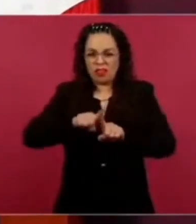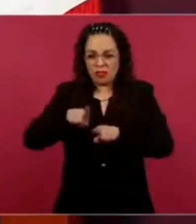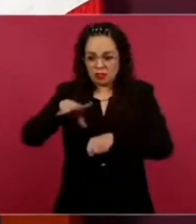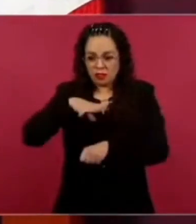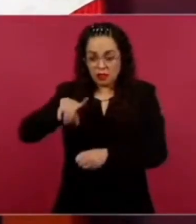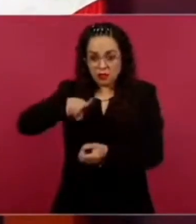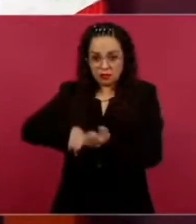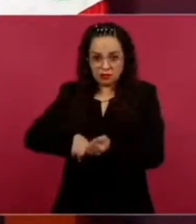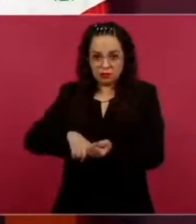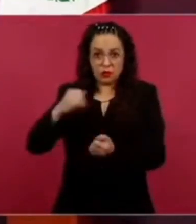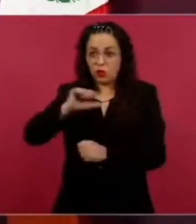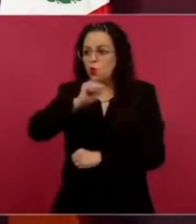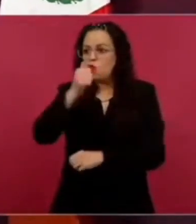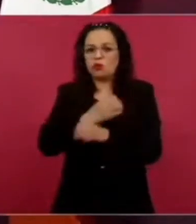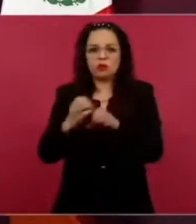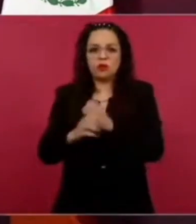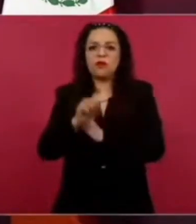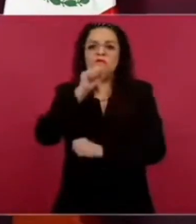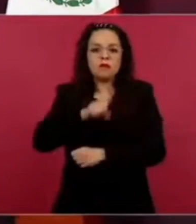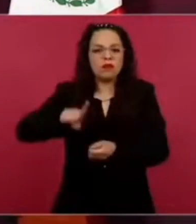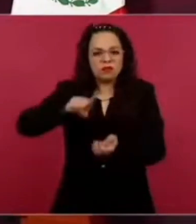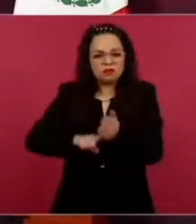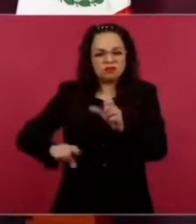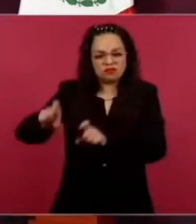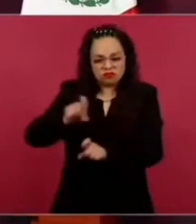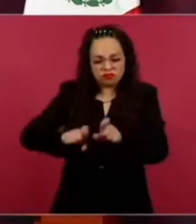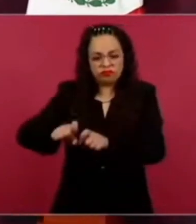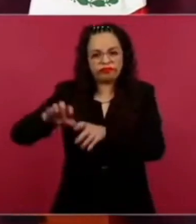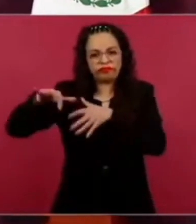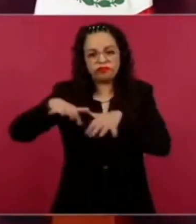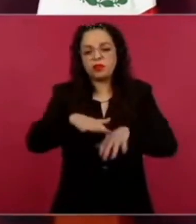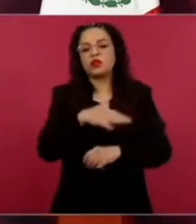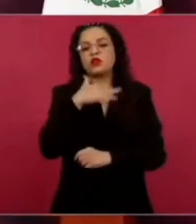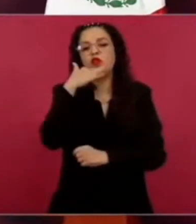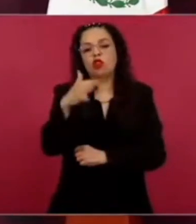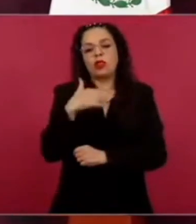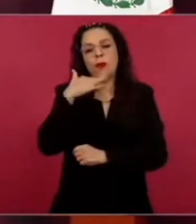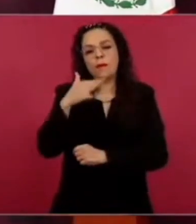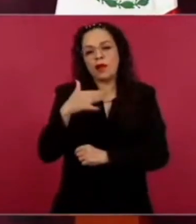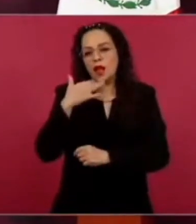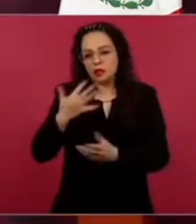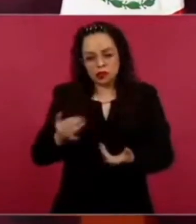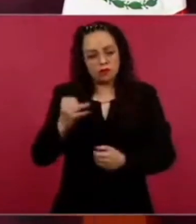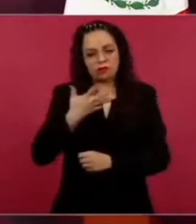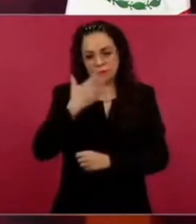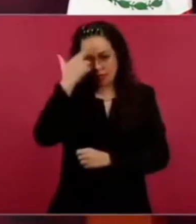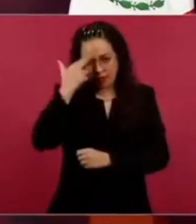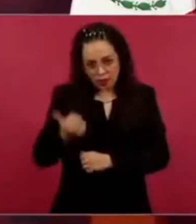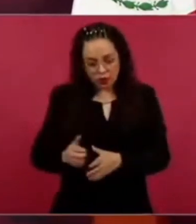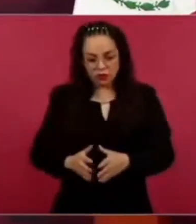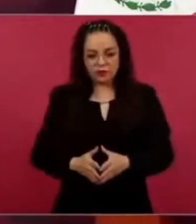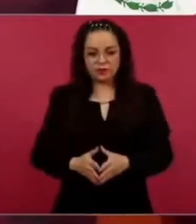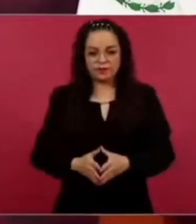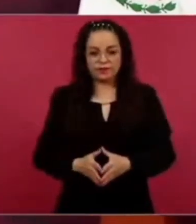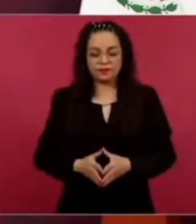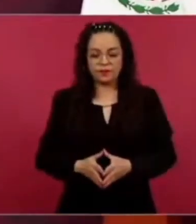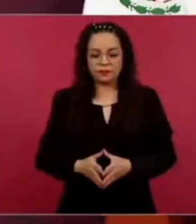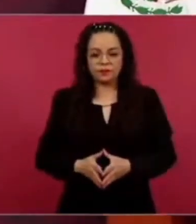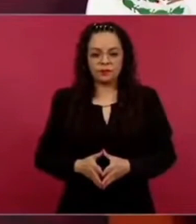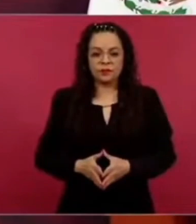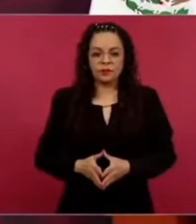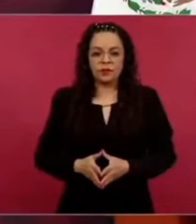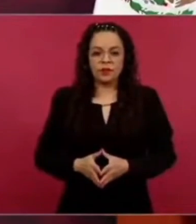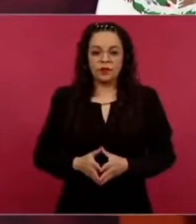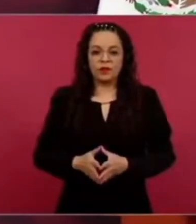Estamos trabajando en eso. Queremos, antes de terminar, dejar